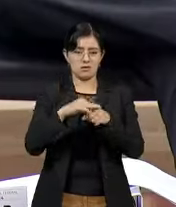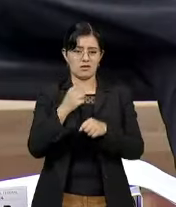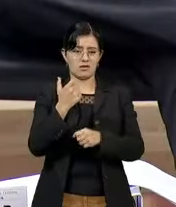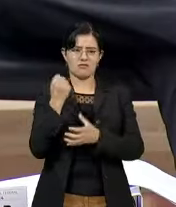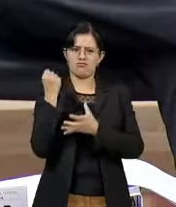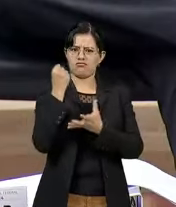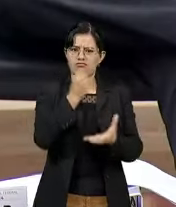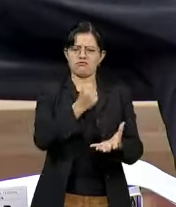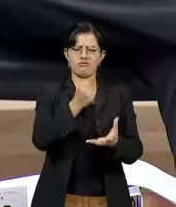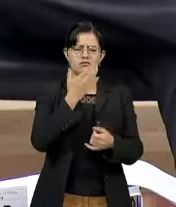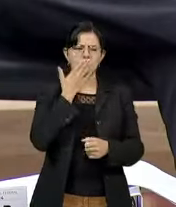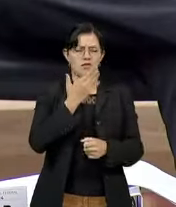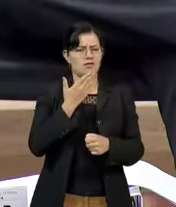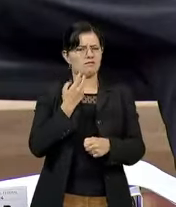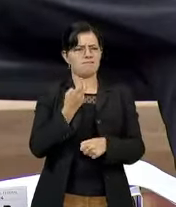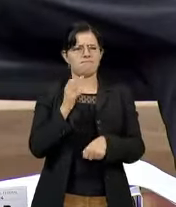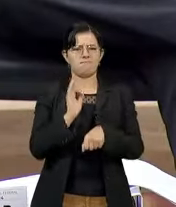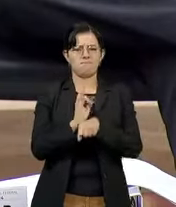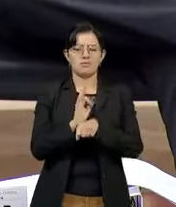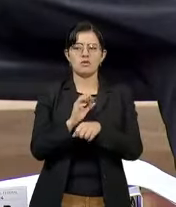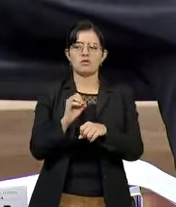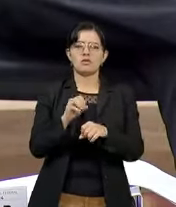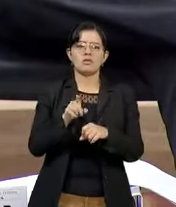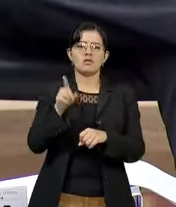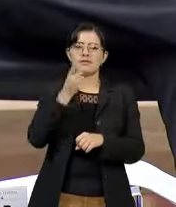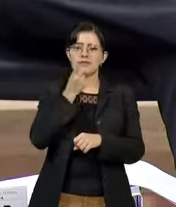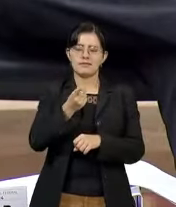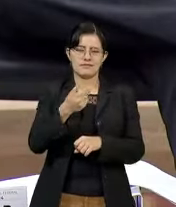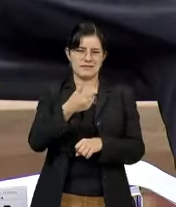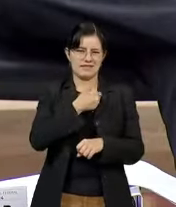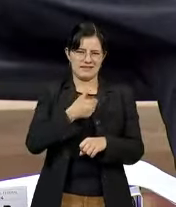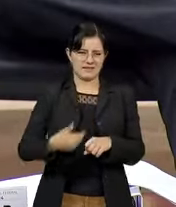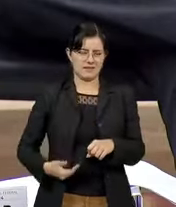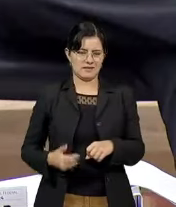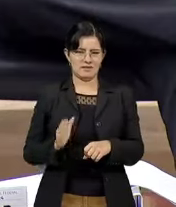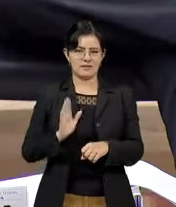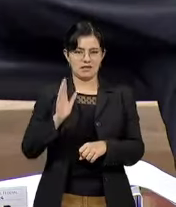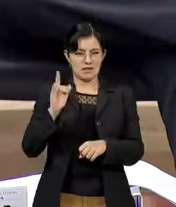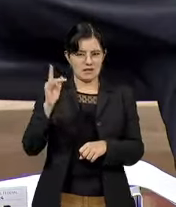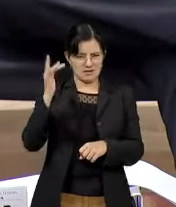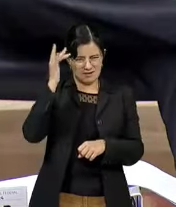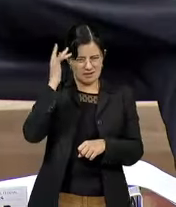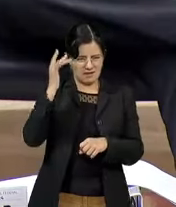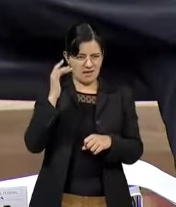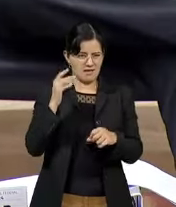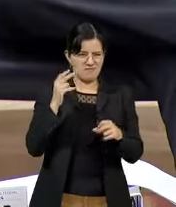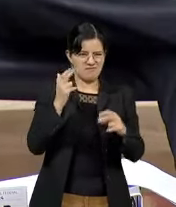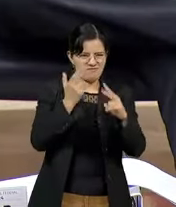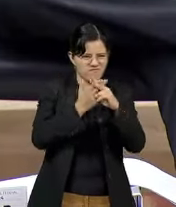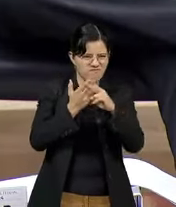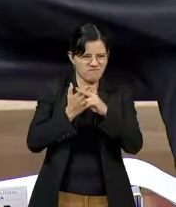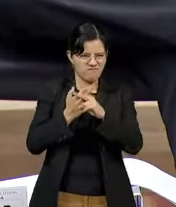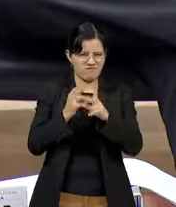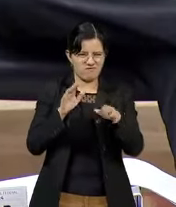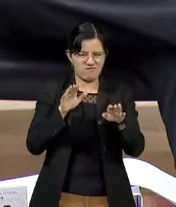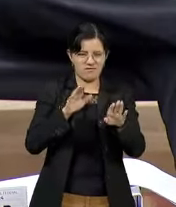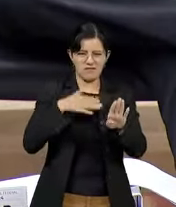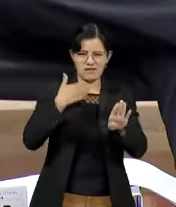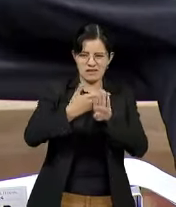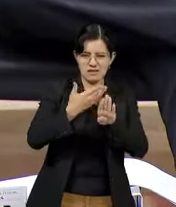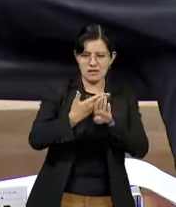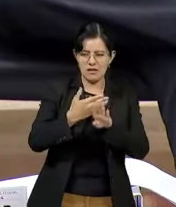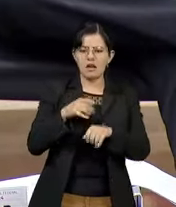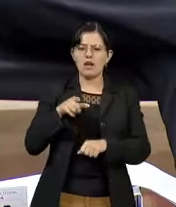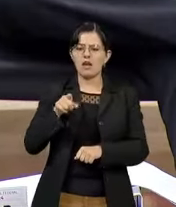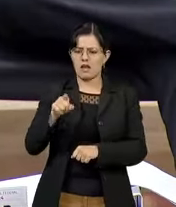censurando como dice el compañero presidente es la santa inquisición López San Martín tiene el derecho a decir lo que quiera